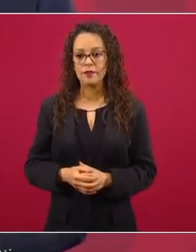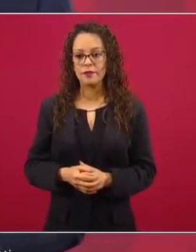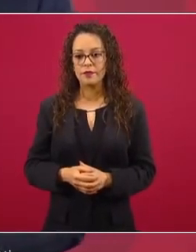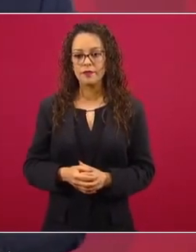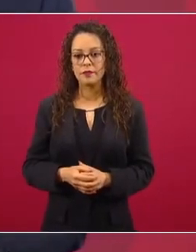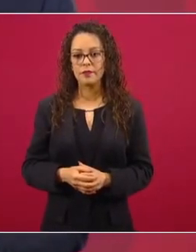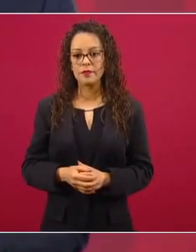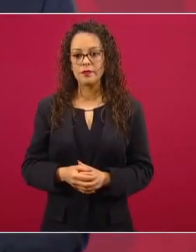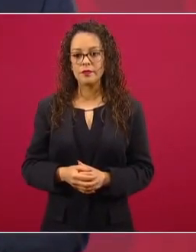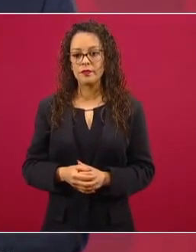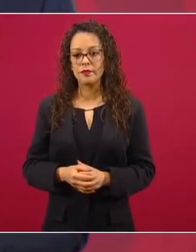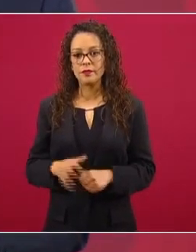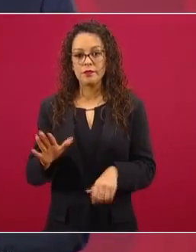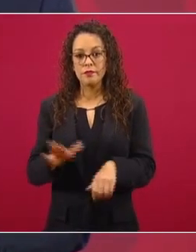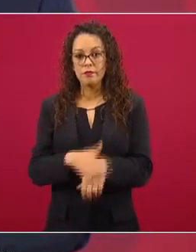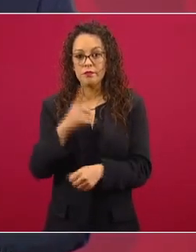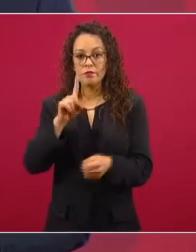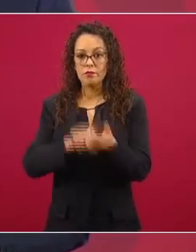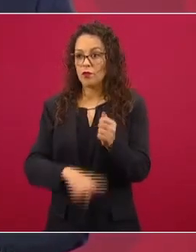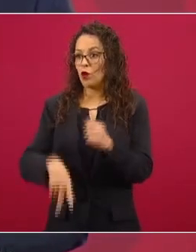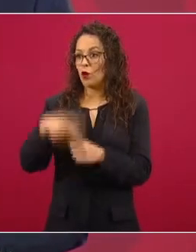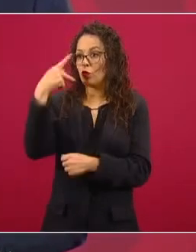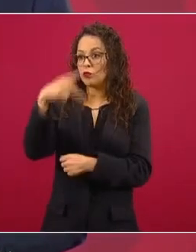pues es una carrera militar